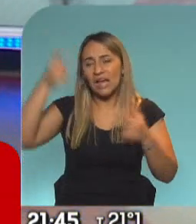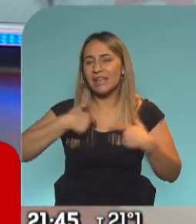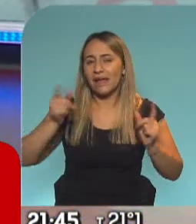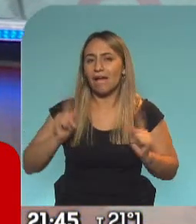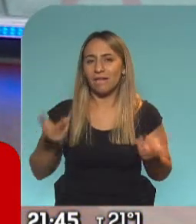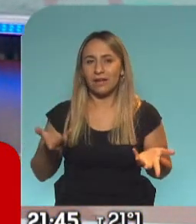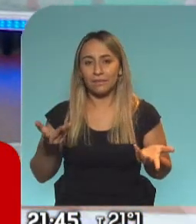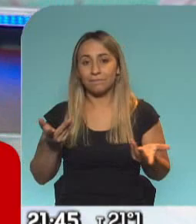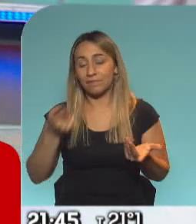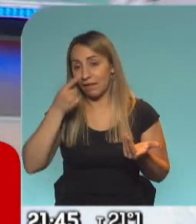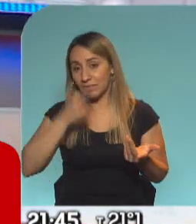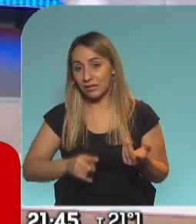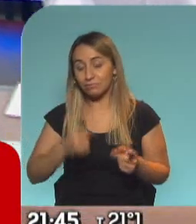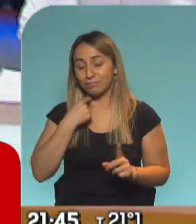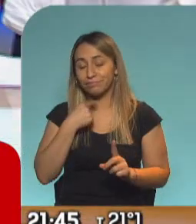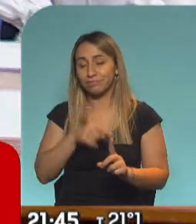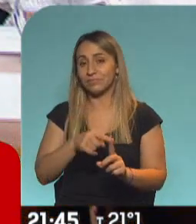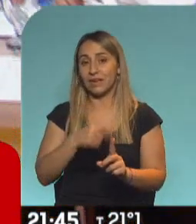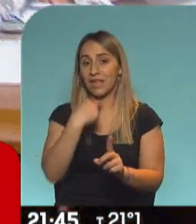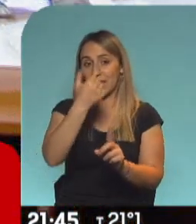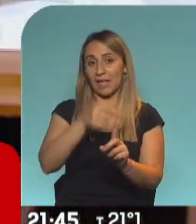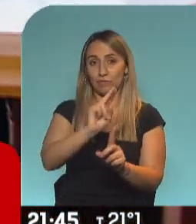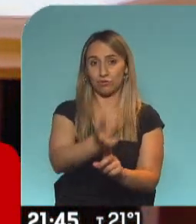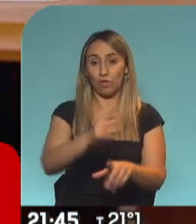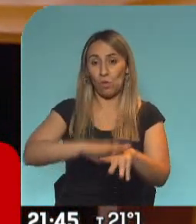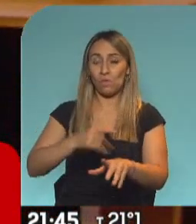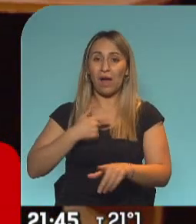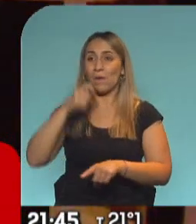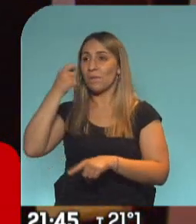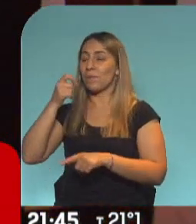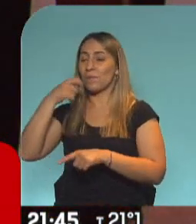cometiendo, finalmente terminó siendo la causa de que hoy su hija esté muerta. Gracias, Néstor.